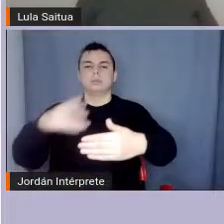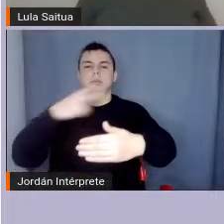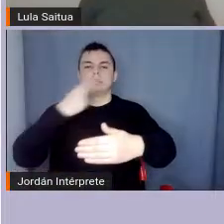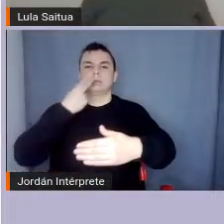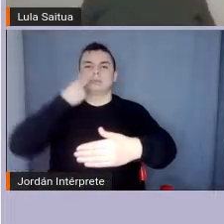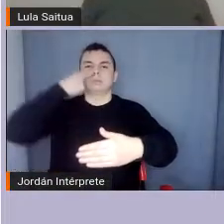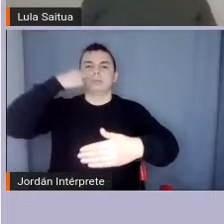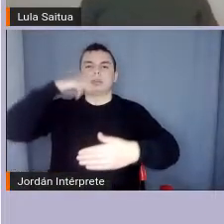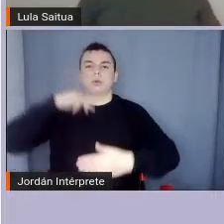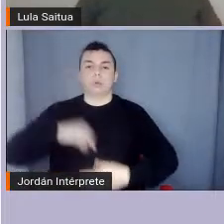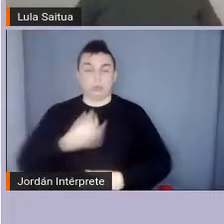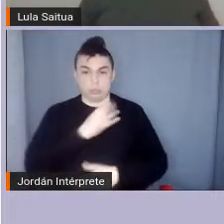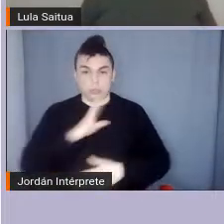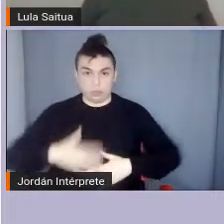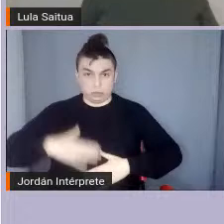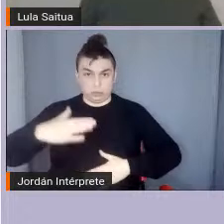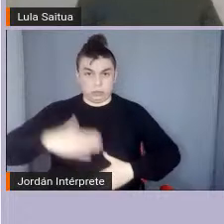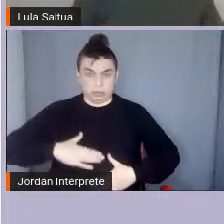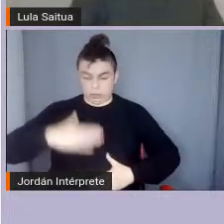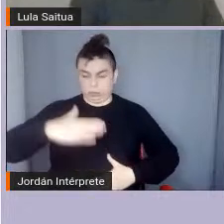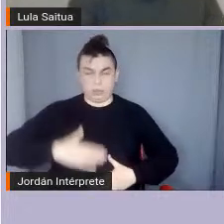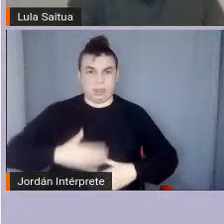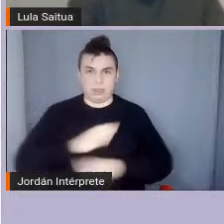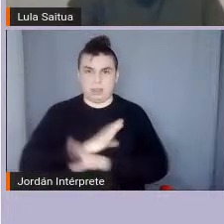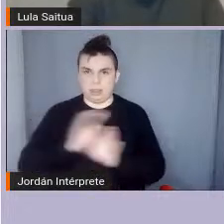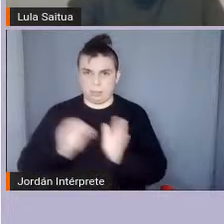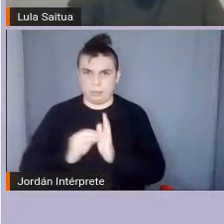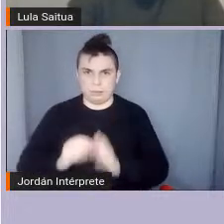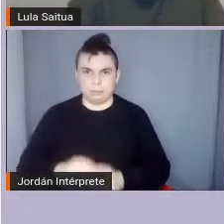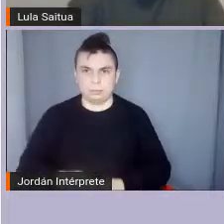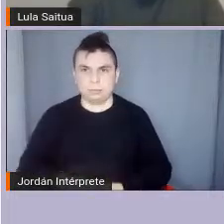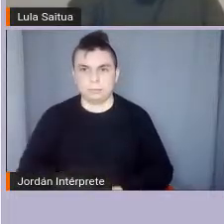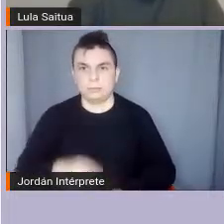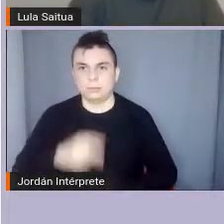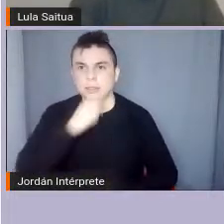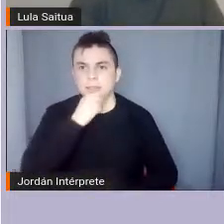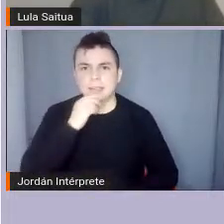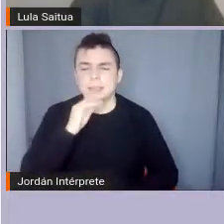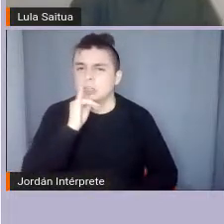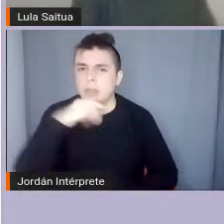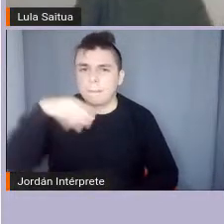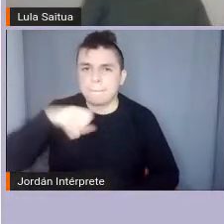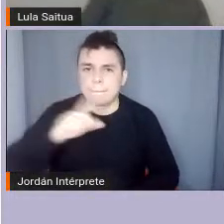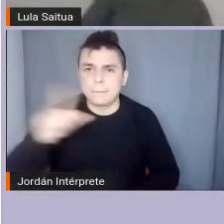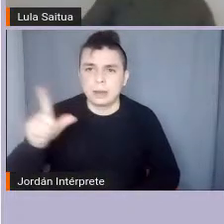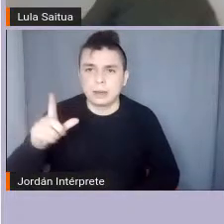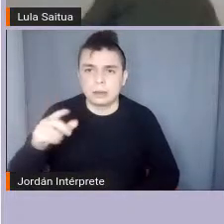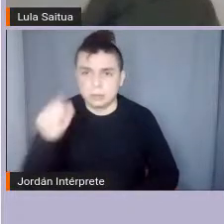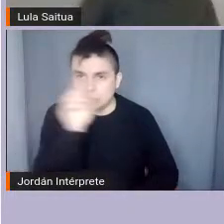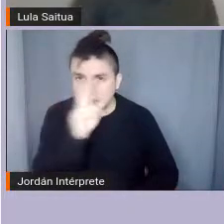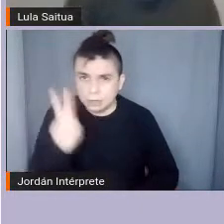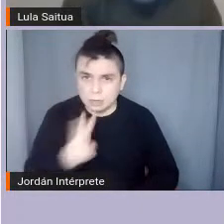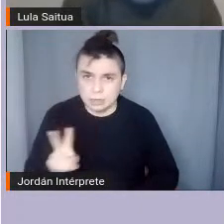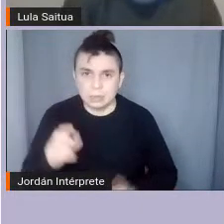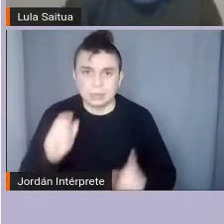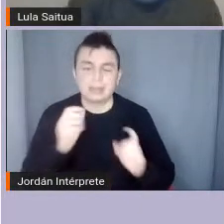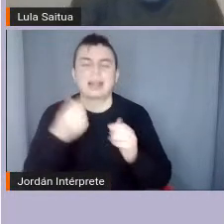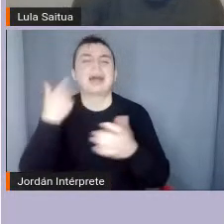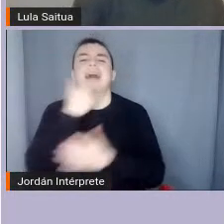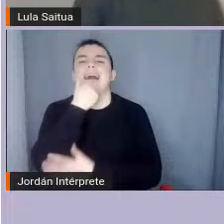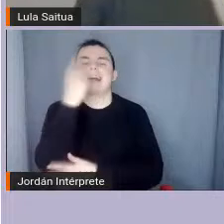solamente la guatita sale y entra. No sé por qué Mael no se ven las letritas. Bueno, sería lo de menos. Aquí